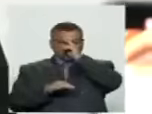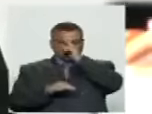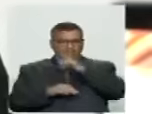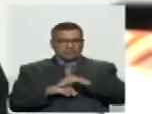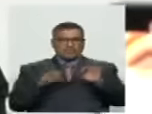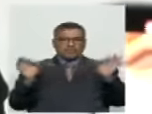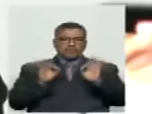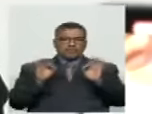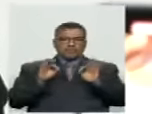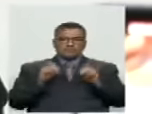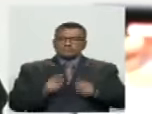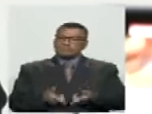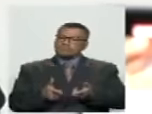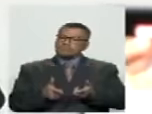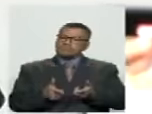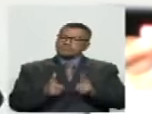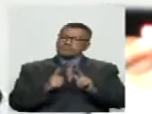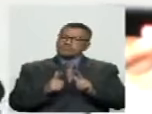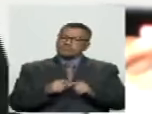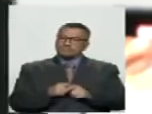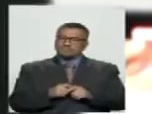Ni siquiera te permiten